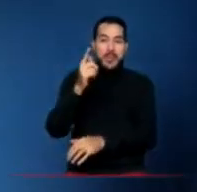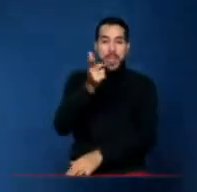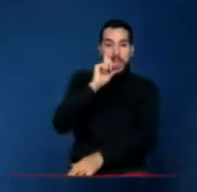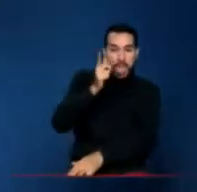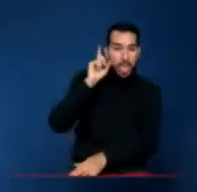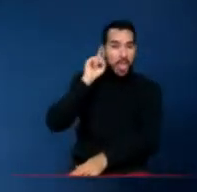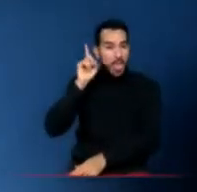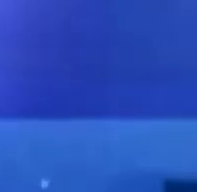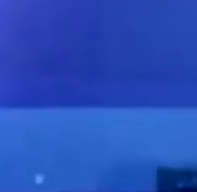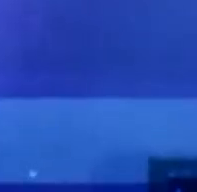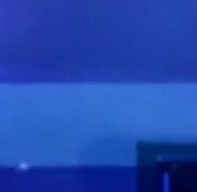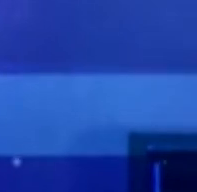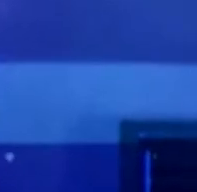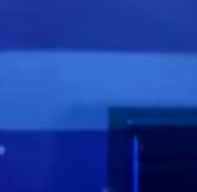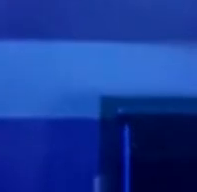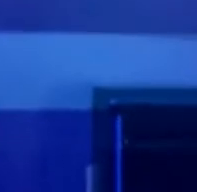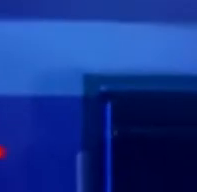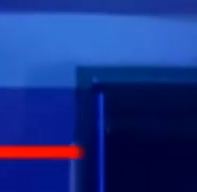Cali.